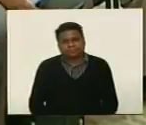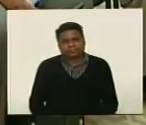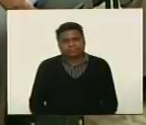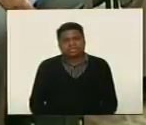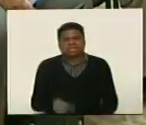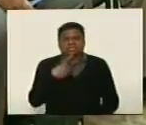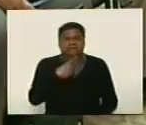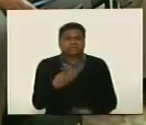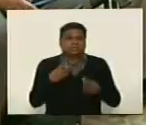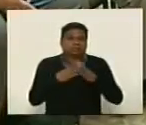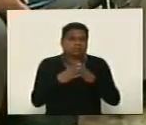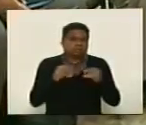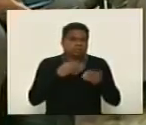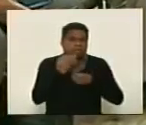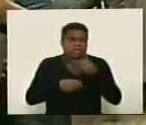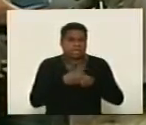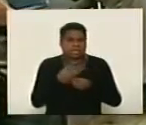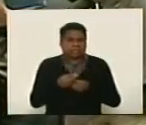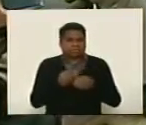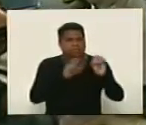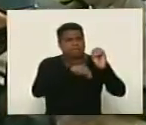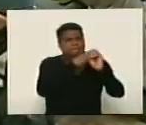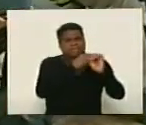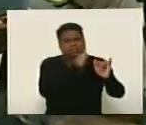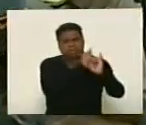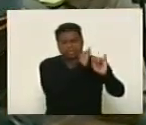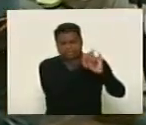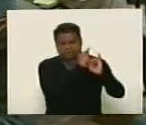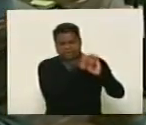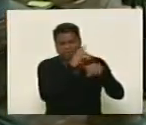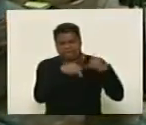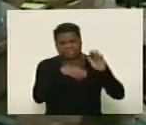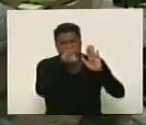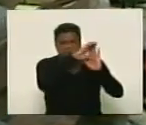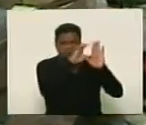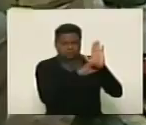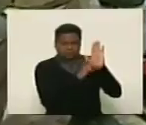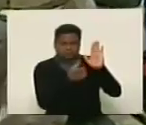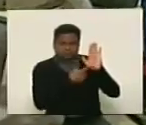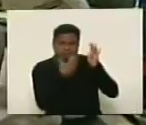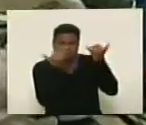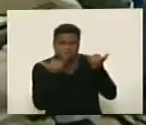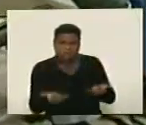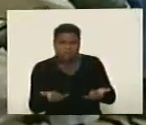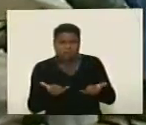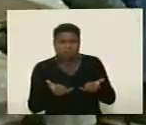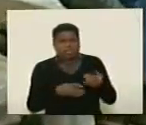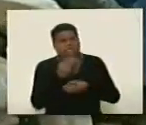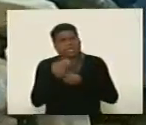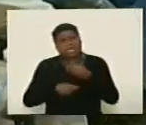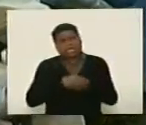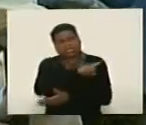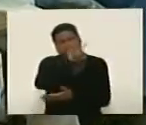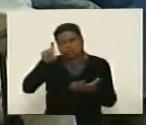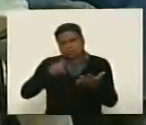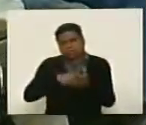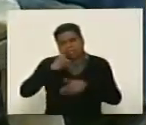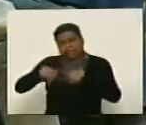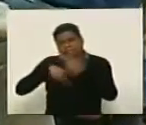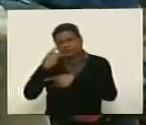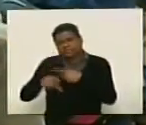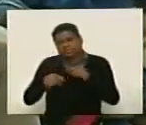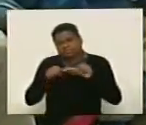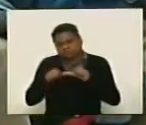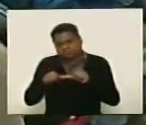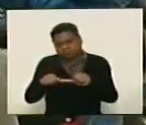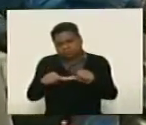que la creación del Petro es ajustada al marco constitucional vigente y ha cumplido de manera cabal con todos los procedimientos